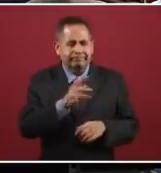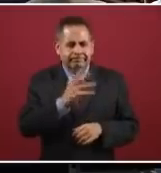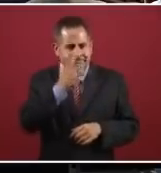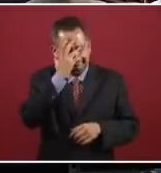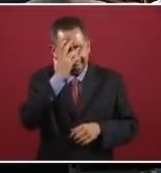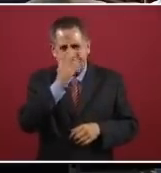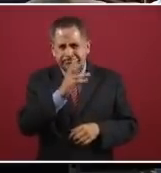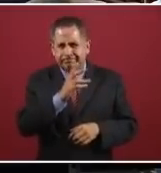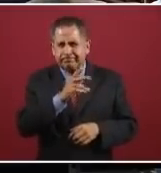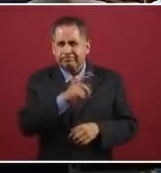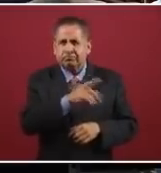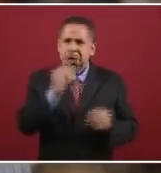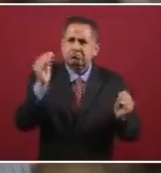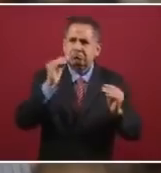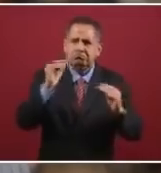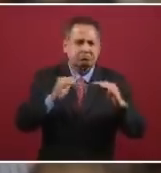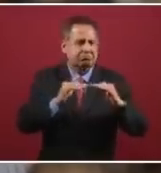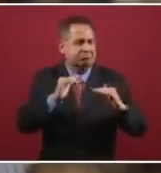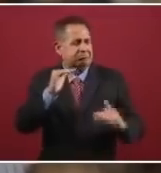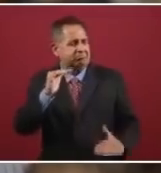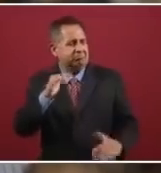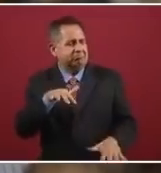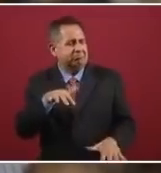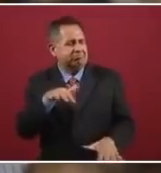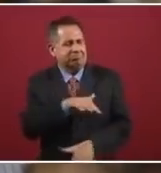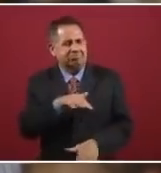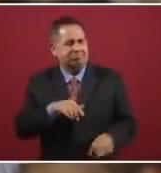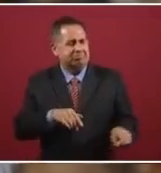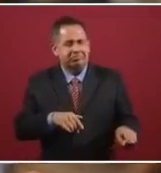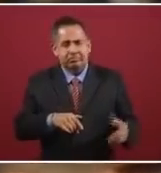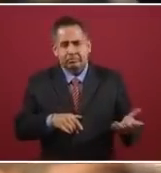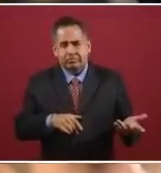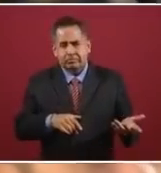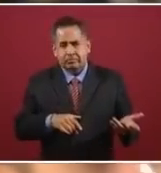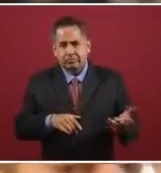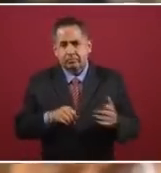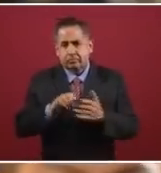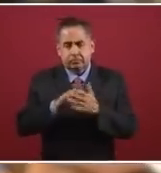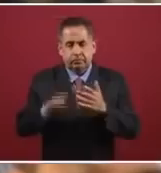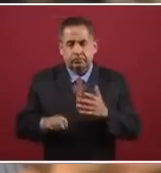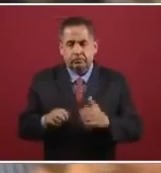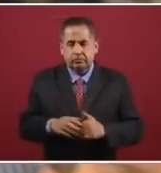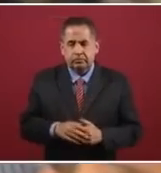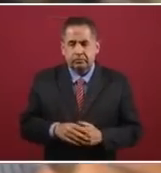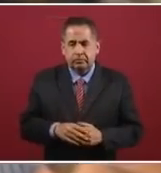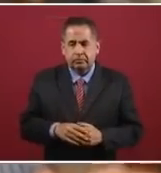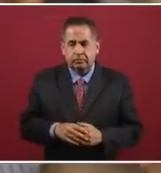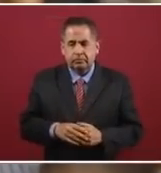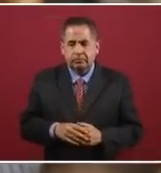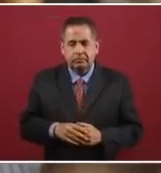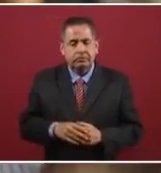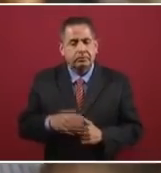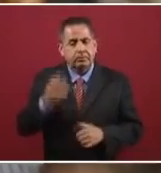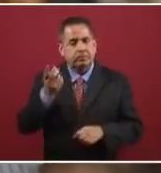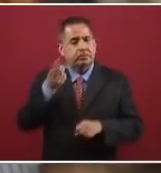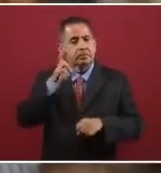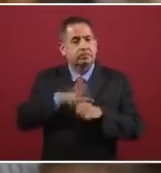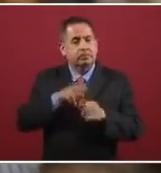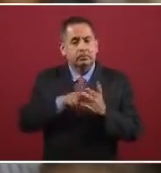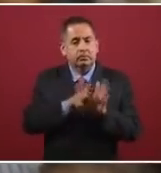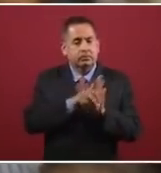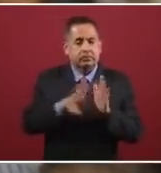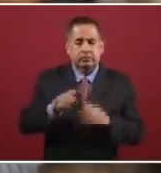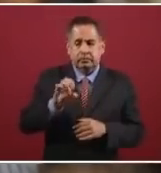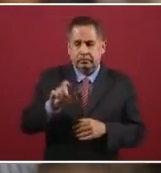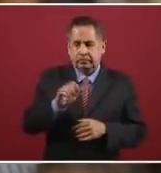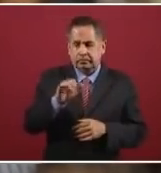ajena. El nivel de debate es muy bajo. Es más, por ejemplo, el director del periódico